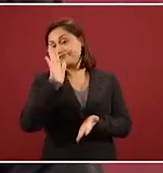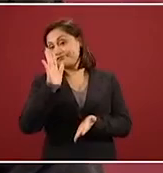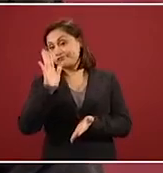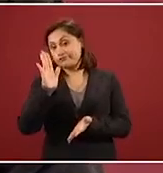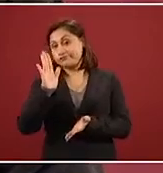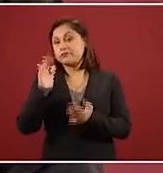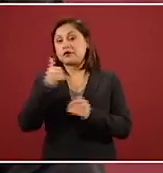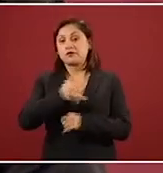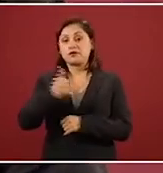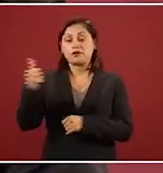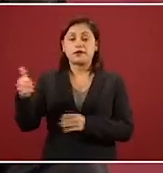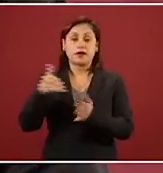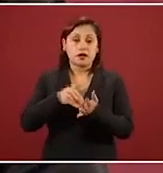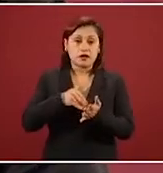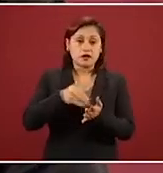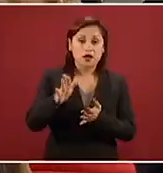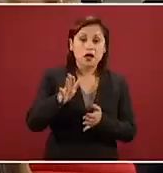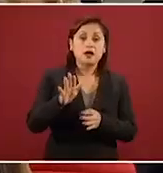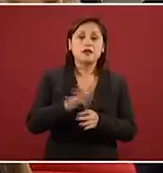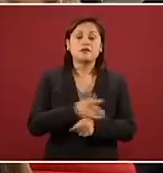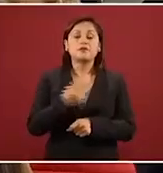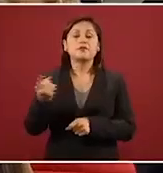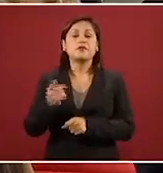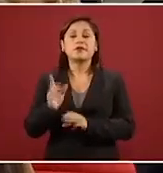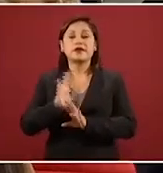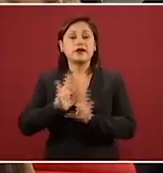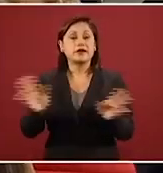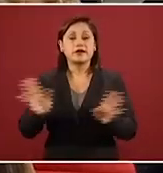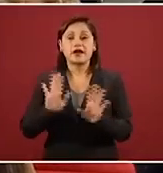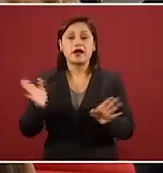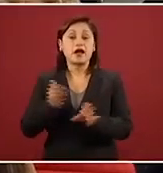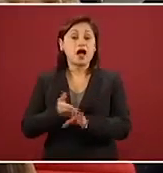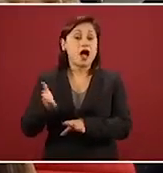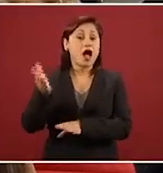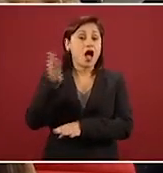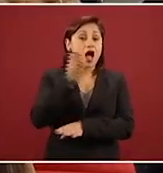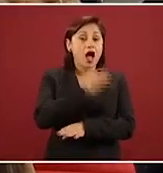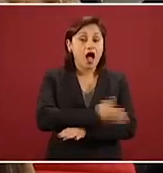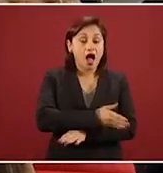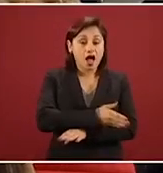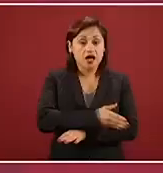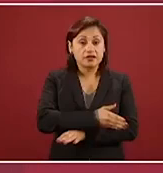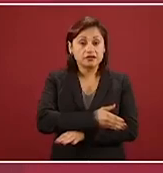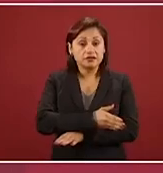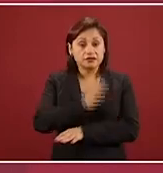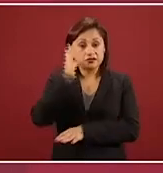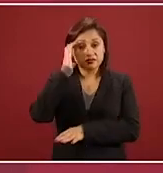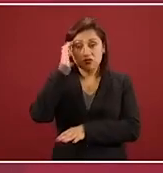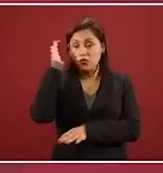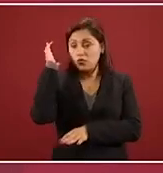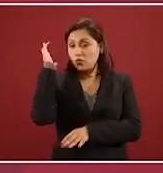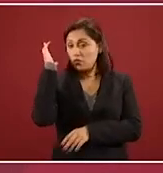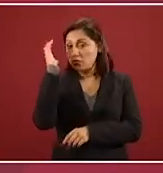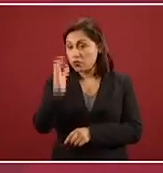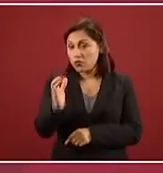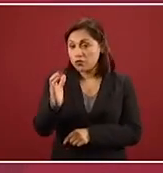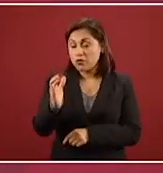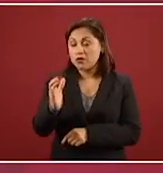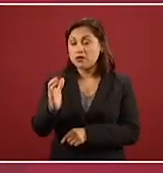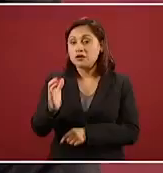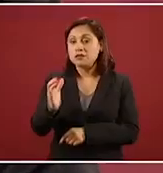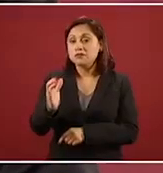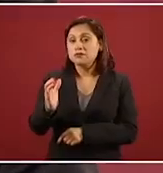porque se terminó con la práctica perversa de entregar